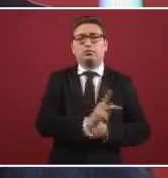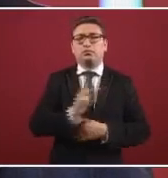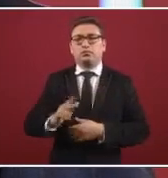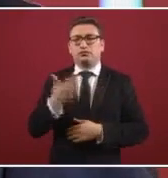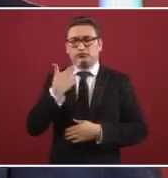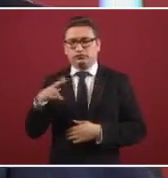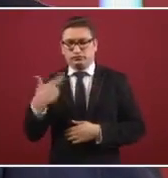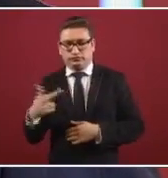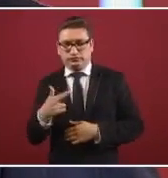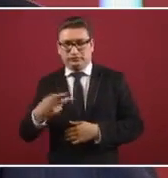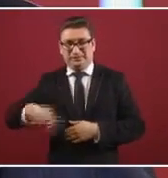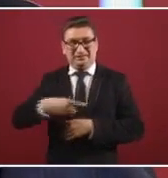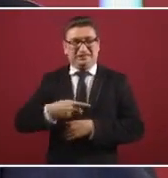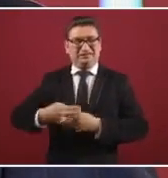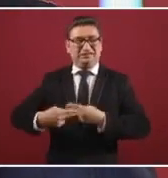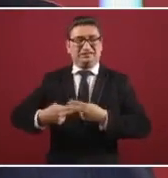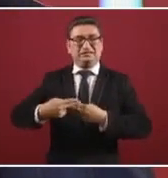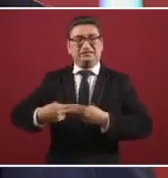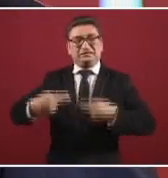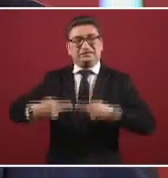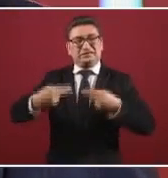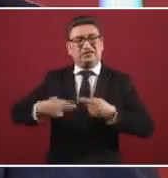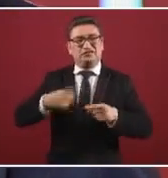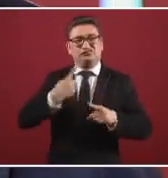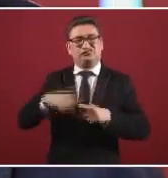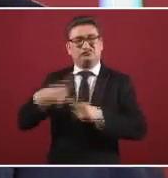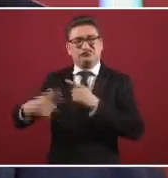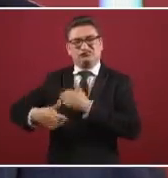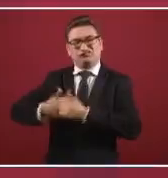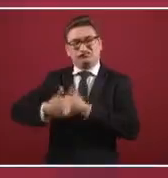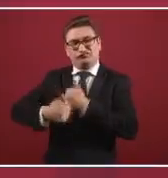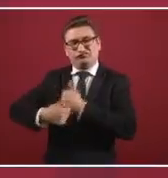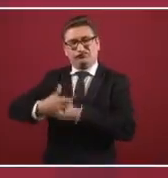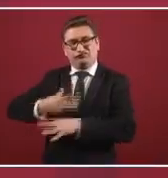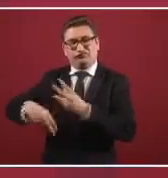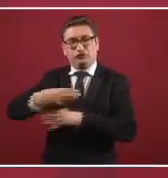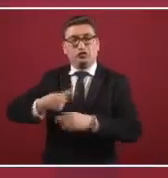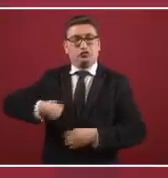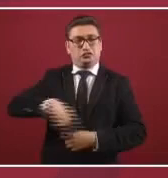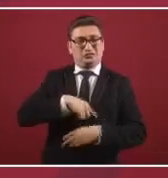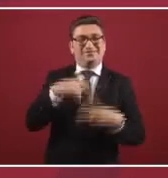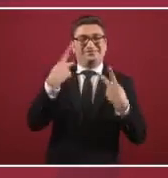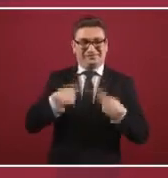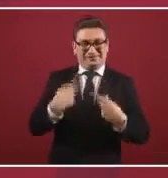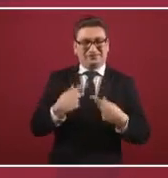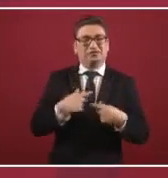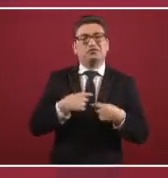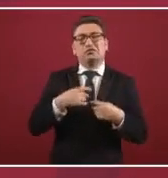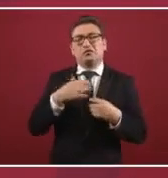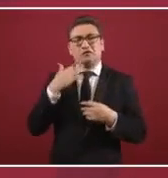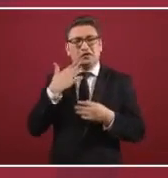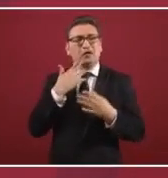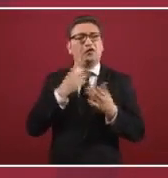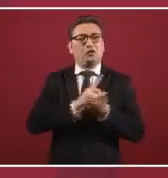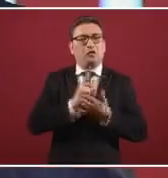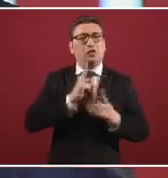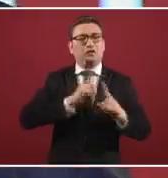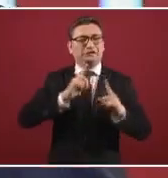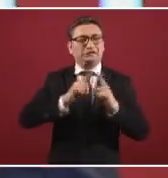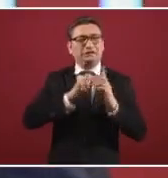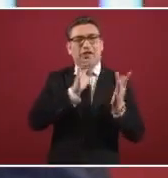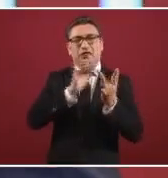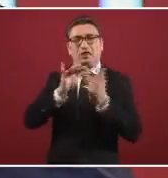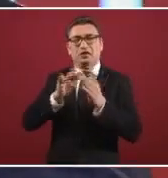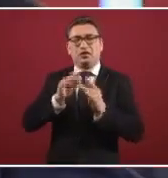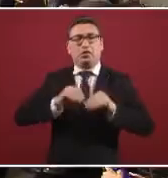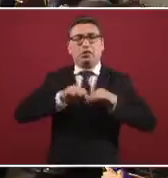restauranteros, donde hay una gran competencia y donde los consumidores sí podemos a través de las redes sociales poner muy rápido en su lugar a un